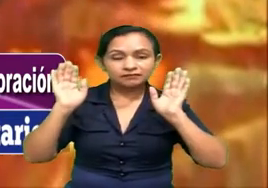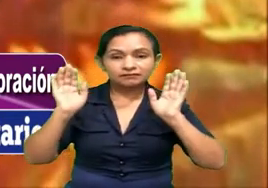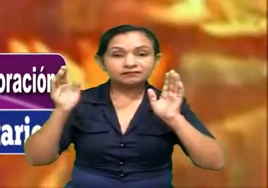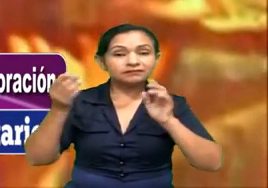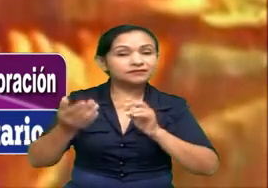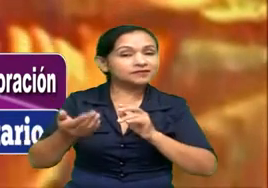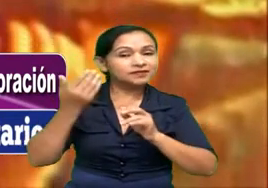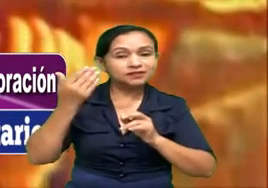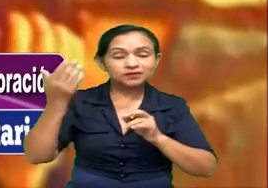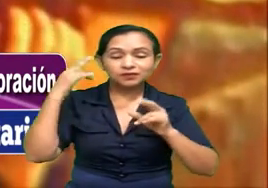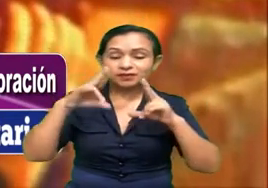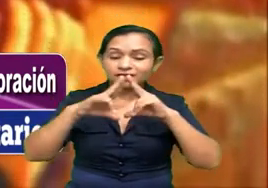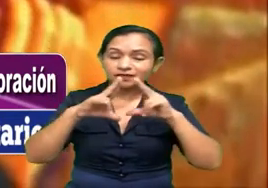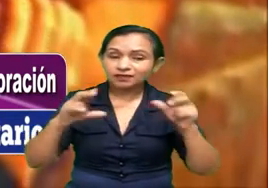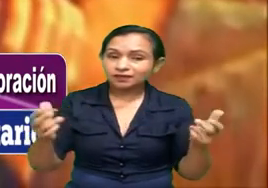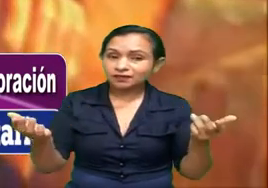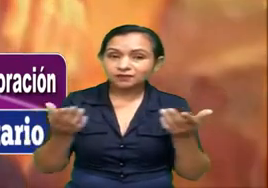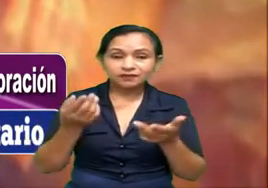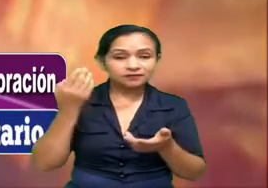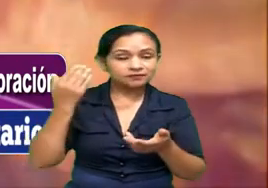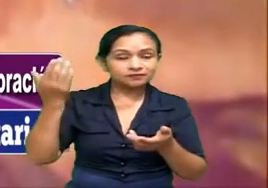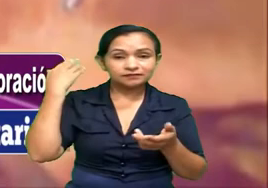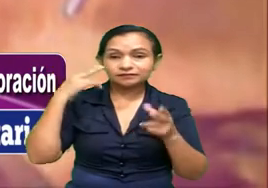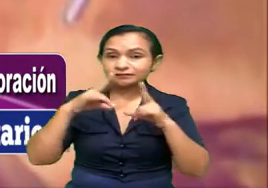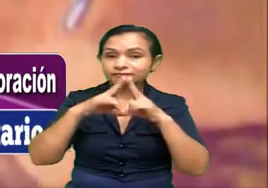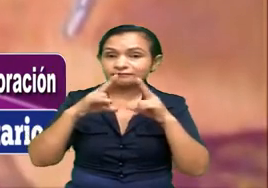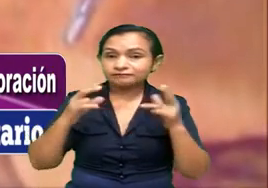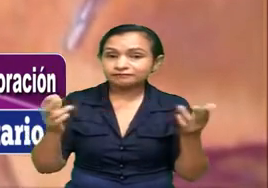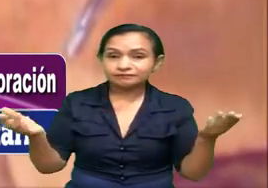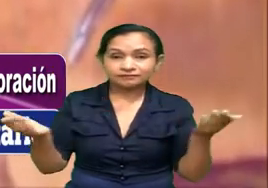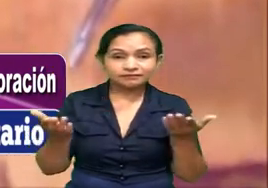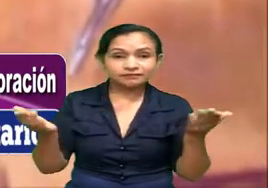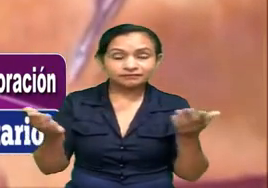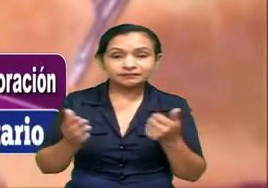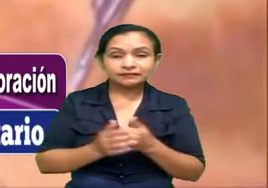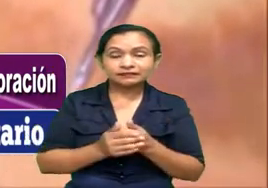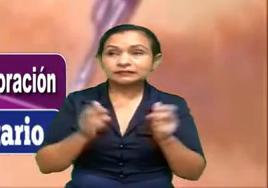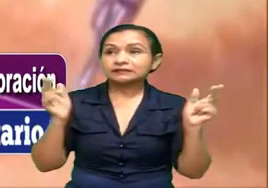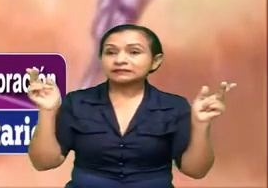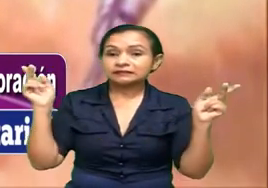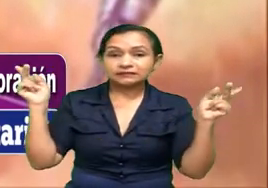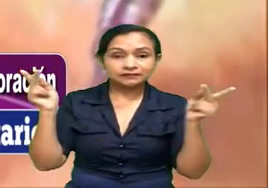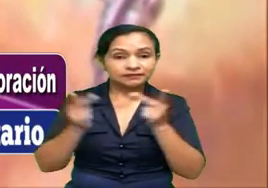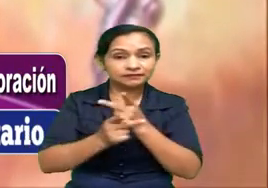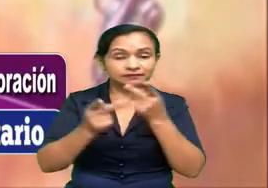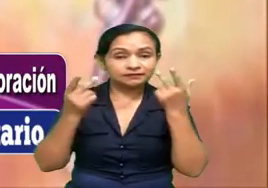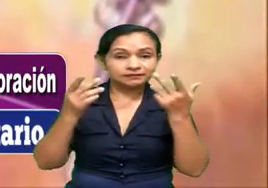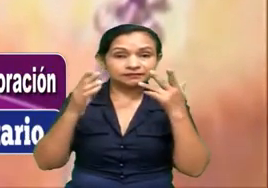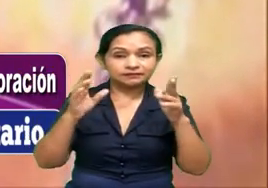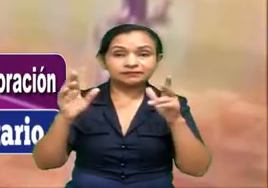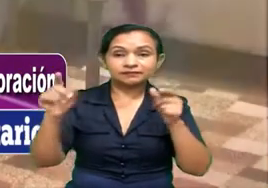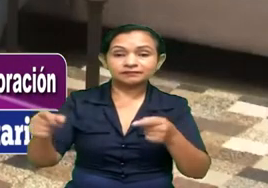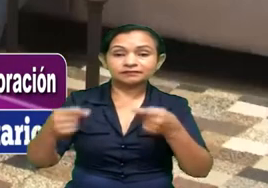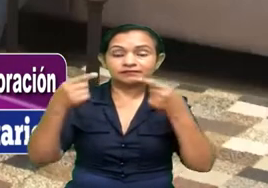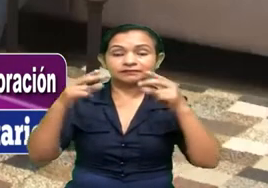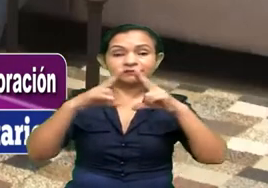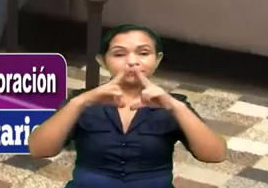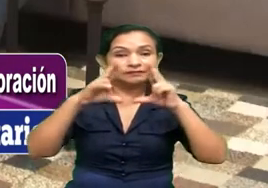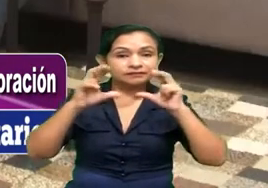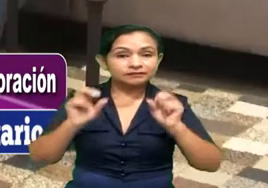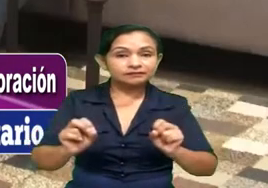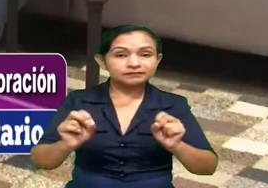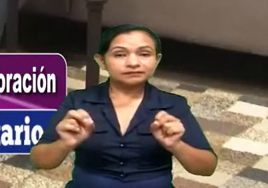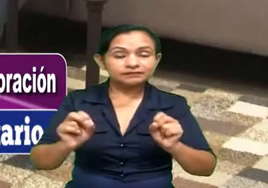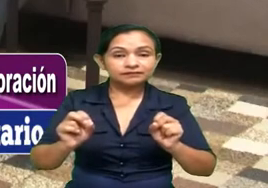Nicaragua, esa es la historia de la barbarie de los ticos contra los nicaragüenses, que